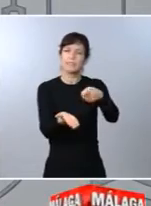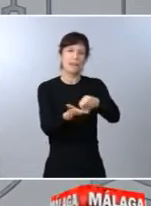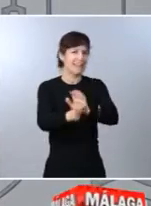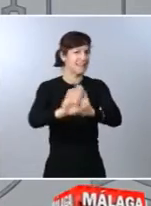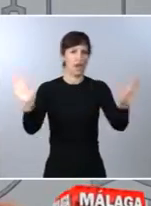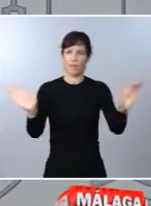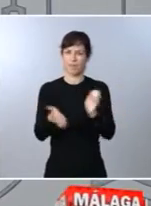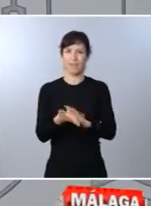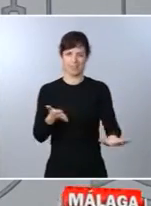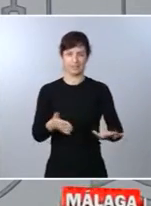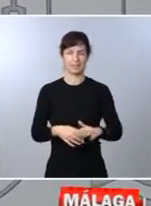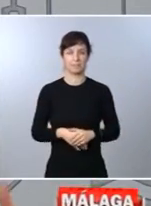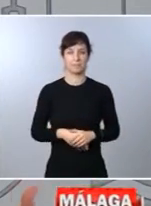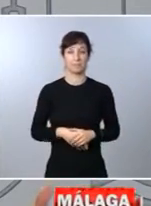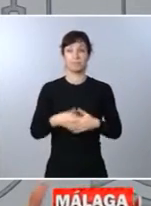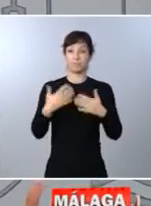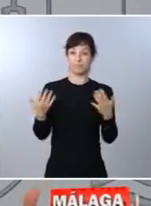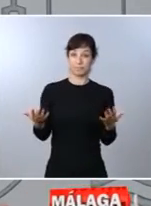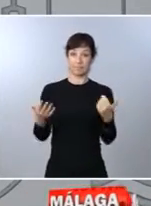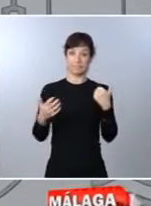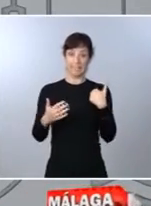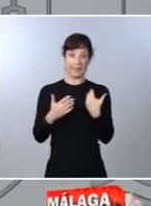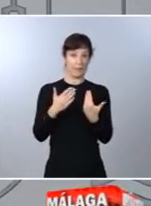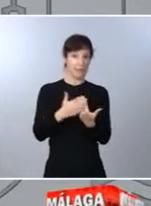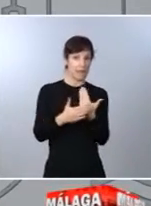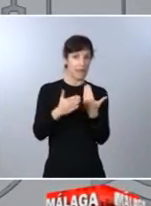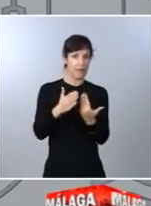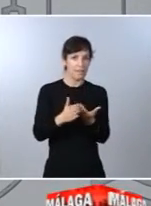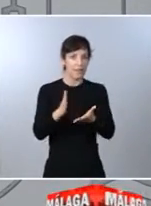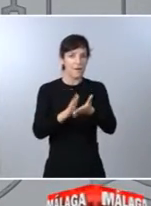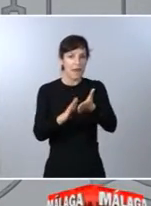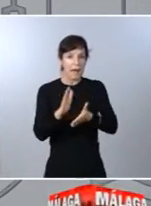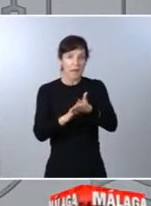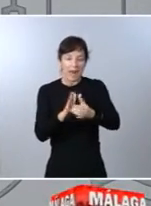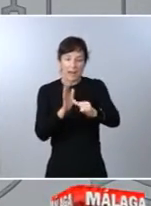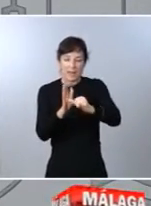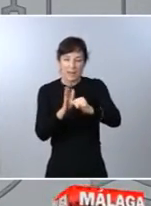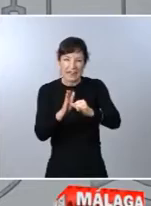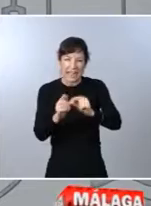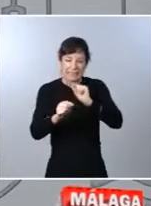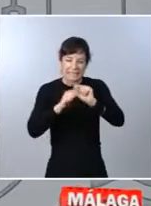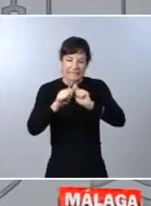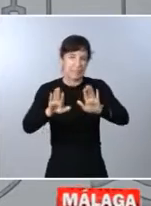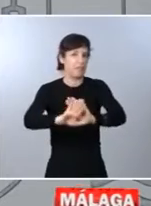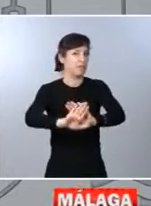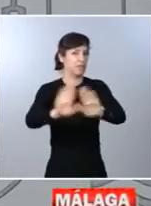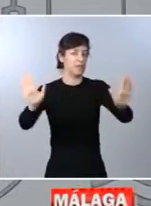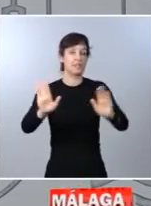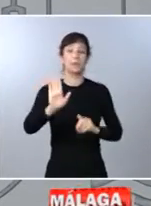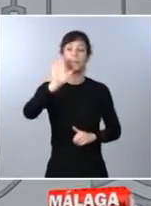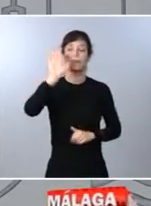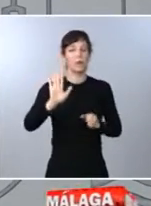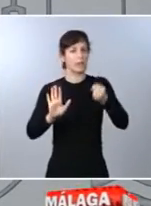implica que cada día estamos más cerca de este final del túnel, pero insistimos en que esto en ningún caso puede